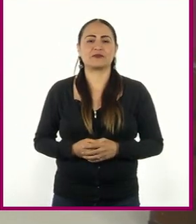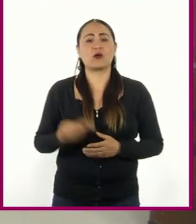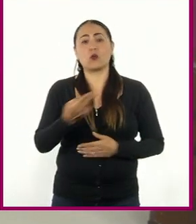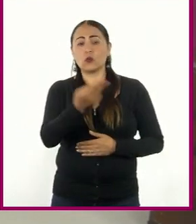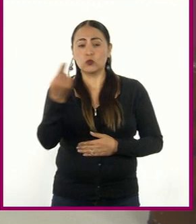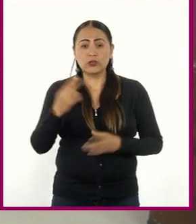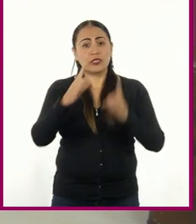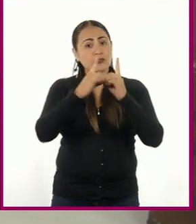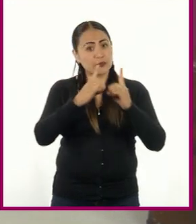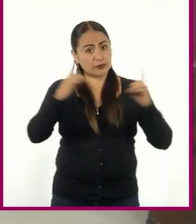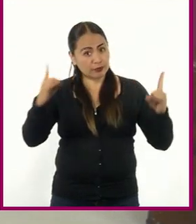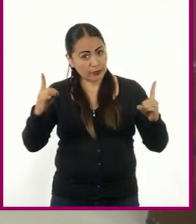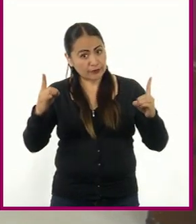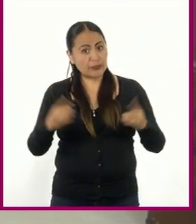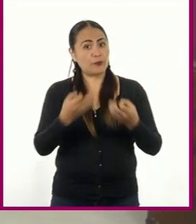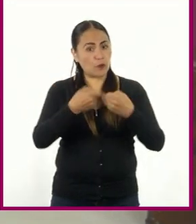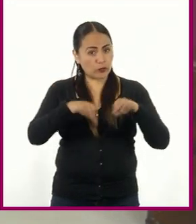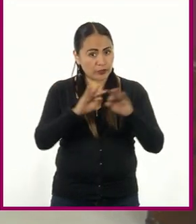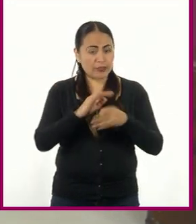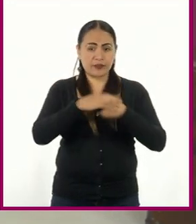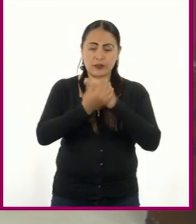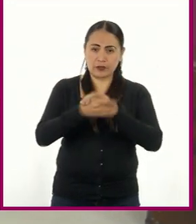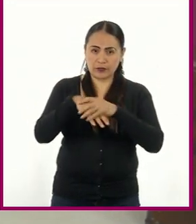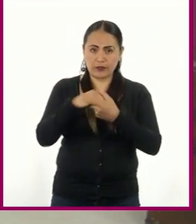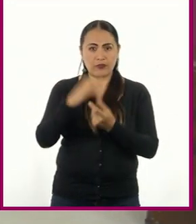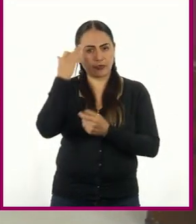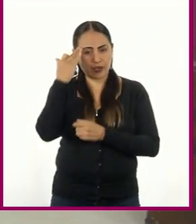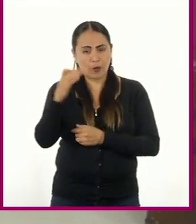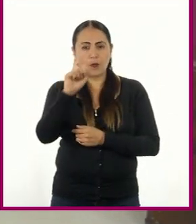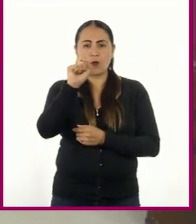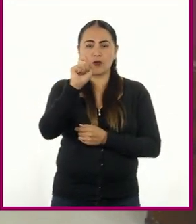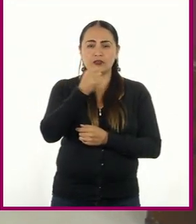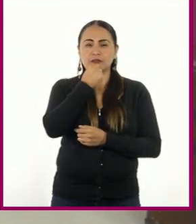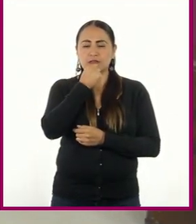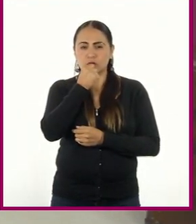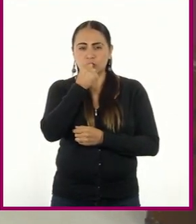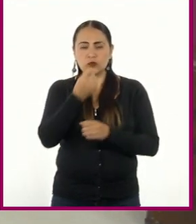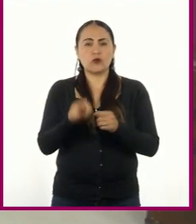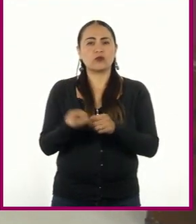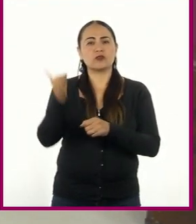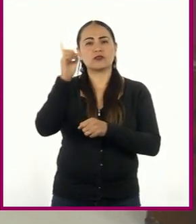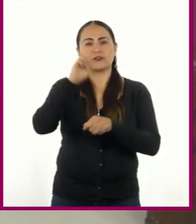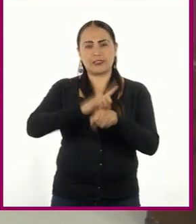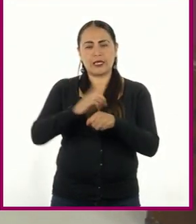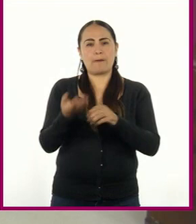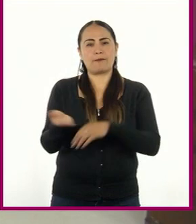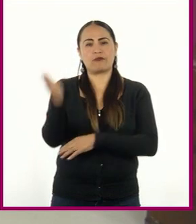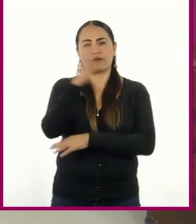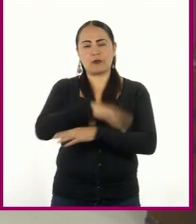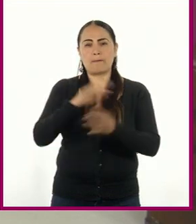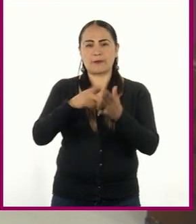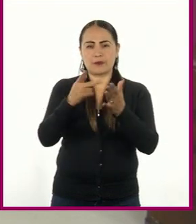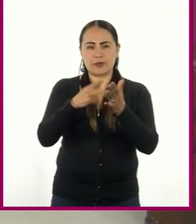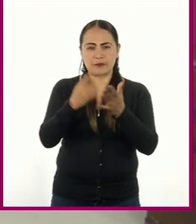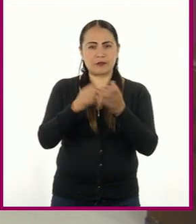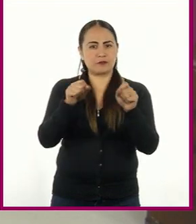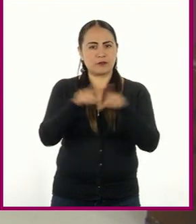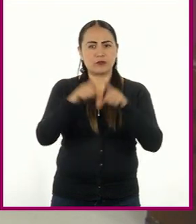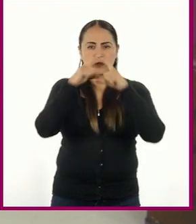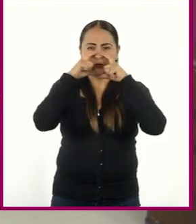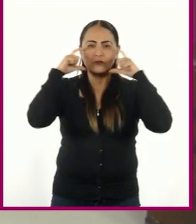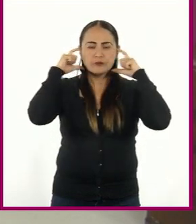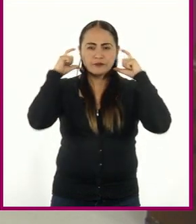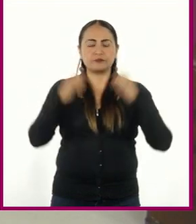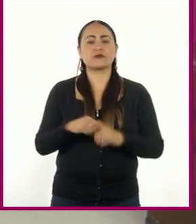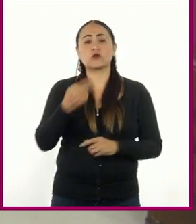sana distancia, lavarse las manos con agua y jabón durante 20 segundos varias veces al día y usar el cubrebocas de manera correcta. Al